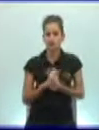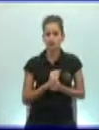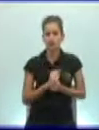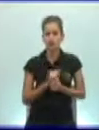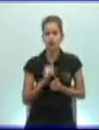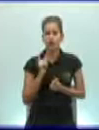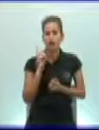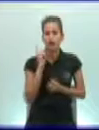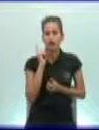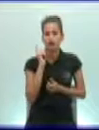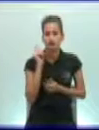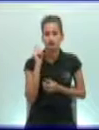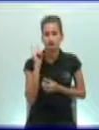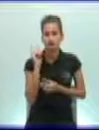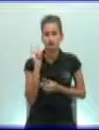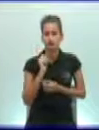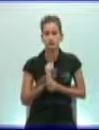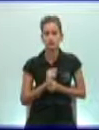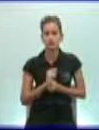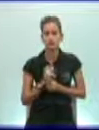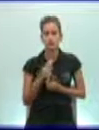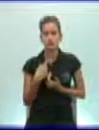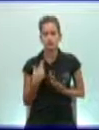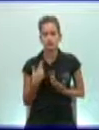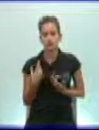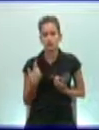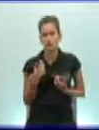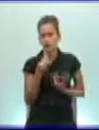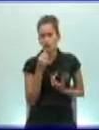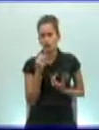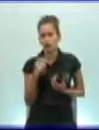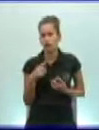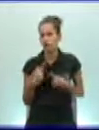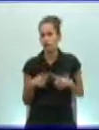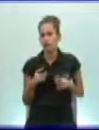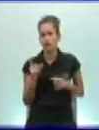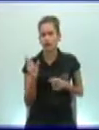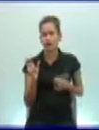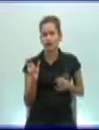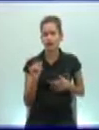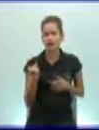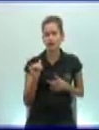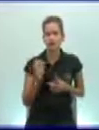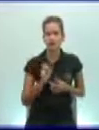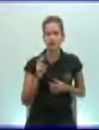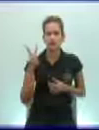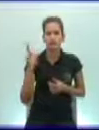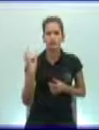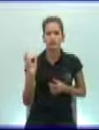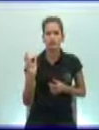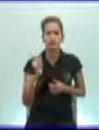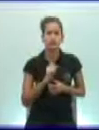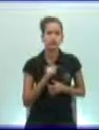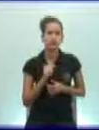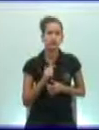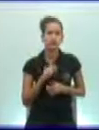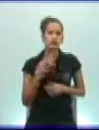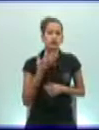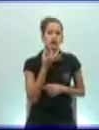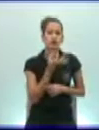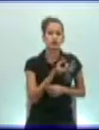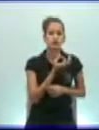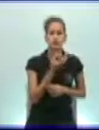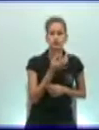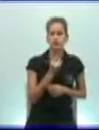texto ustedes pueden encontrar otras palabras que también son verbos y que indican si lo que se cuenta ocurrió en este momento o hace